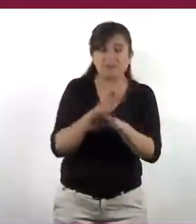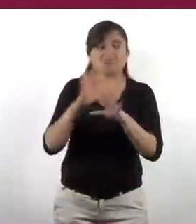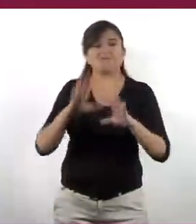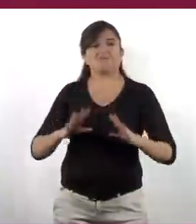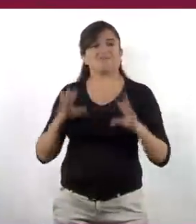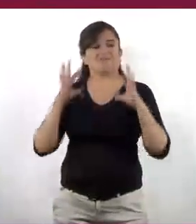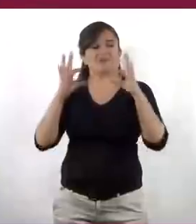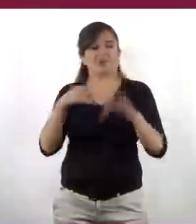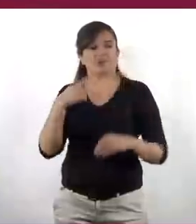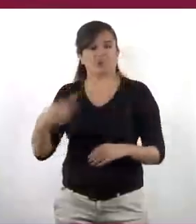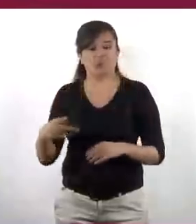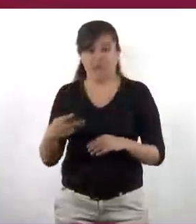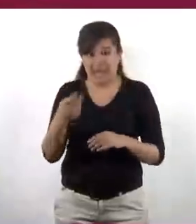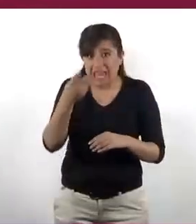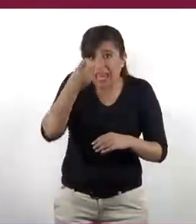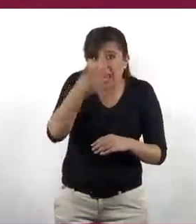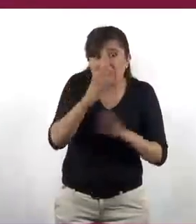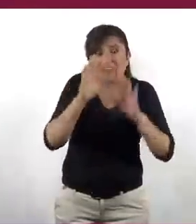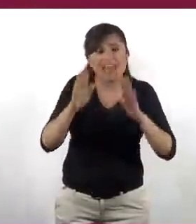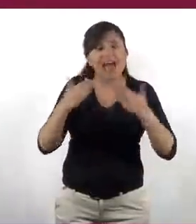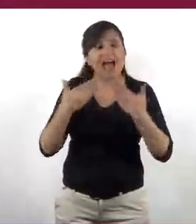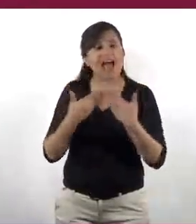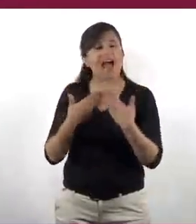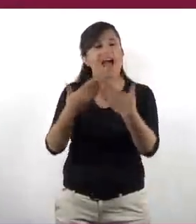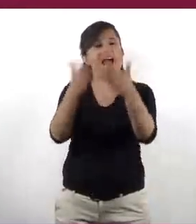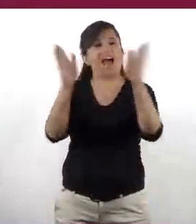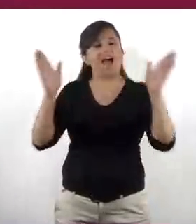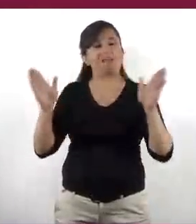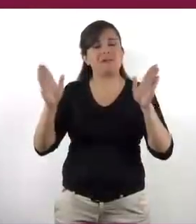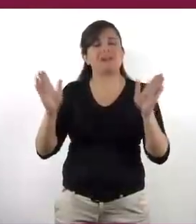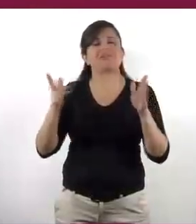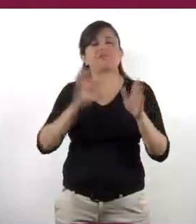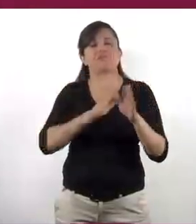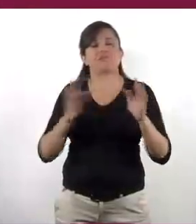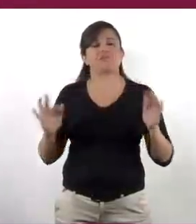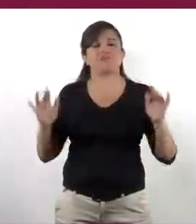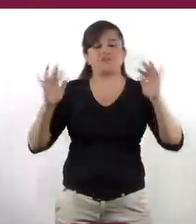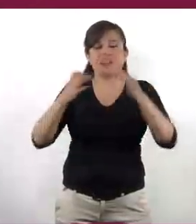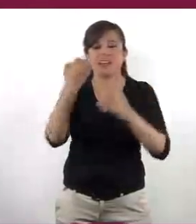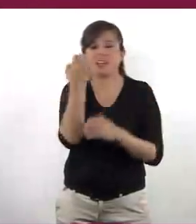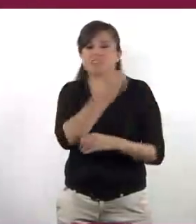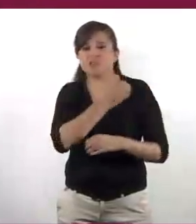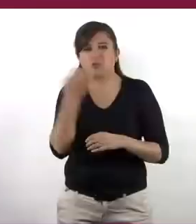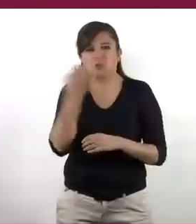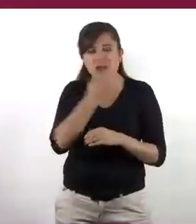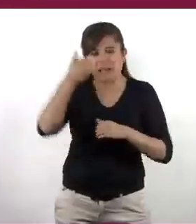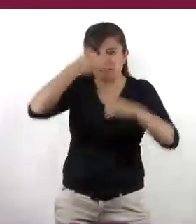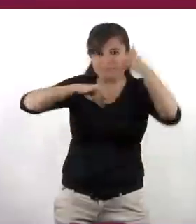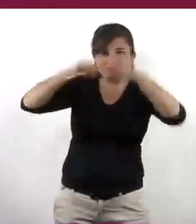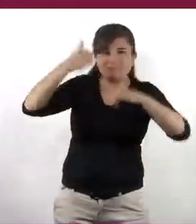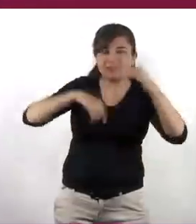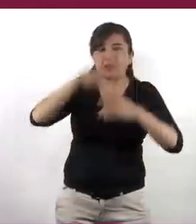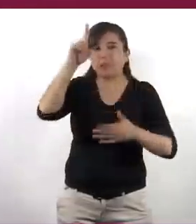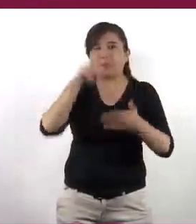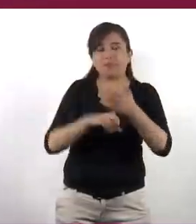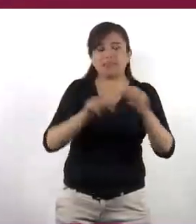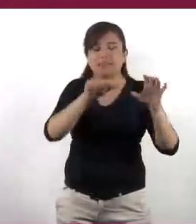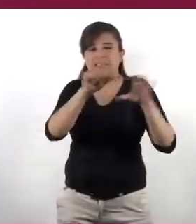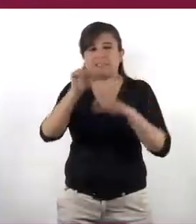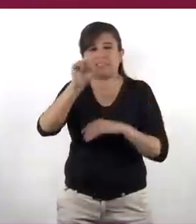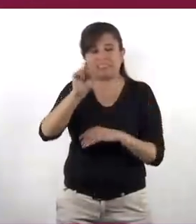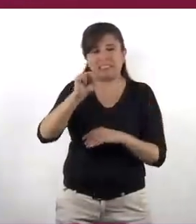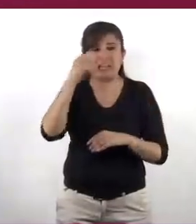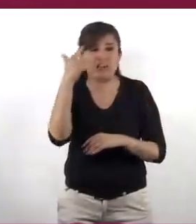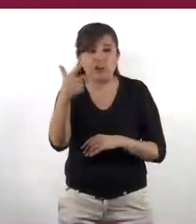fundaron. Así, abrieron sus puertas la Real Escuela de Cirugía en 1768,